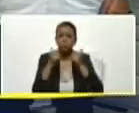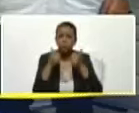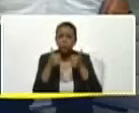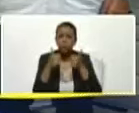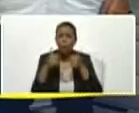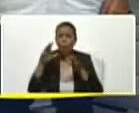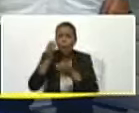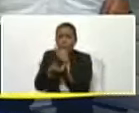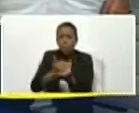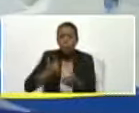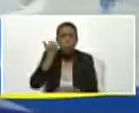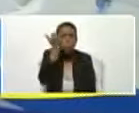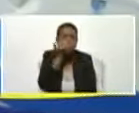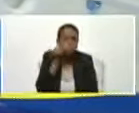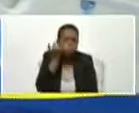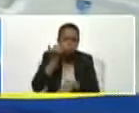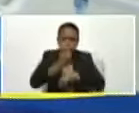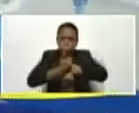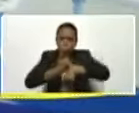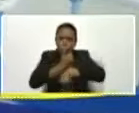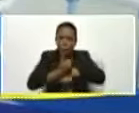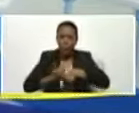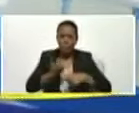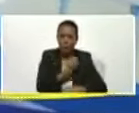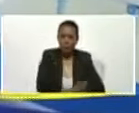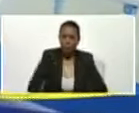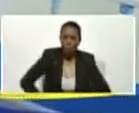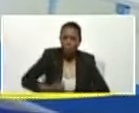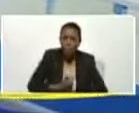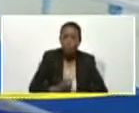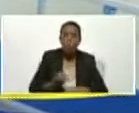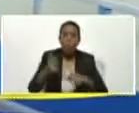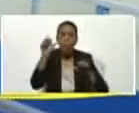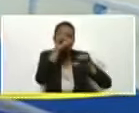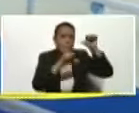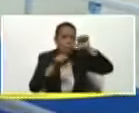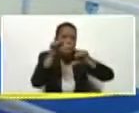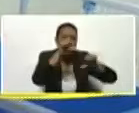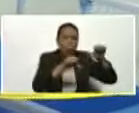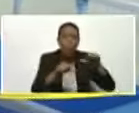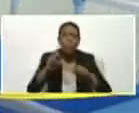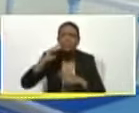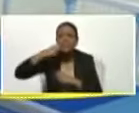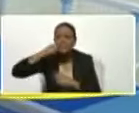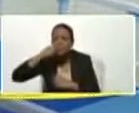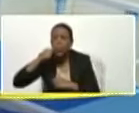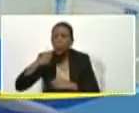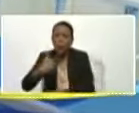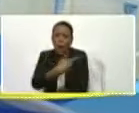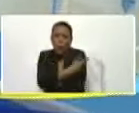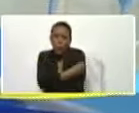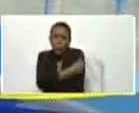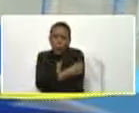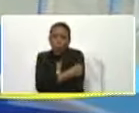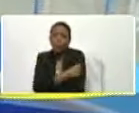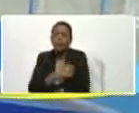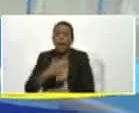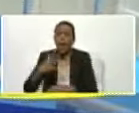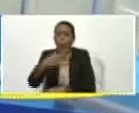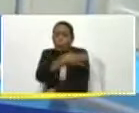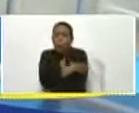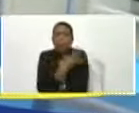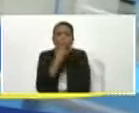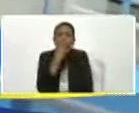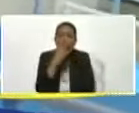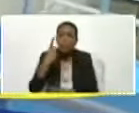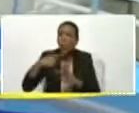monitores cam hospitalaria eh laboratorio odontología inmunizaciones epima